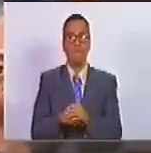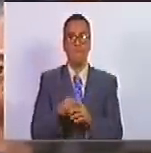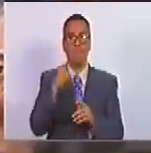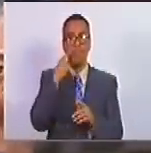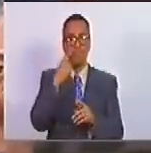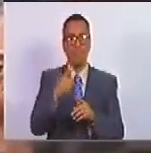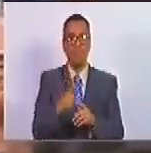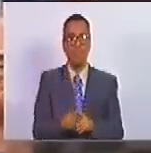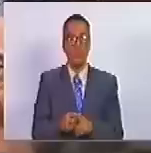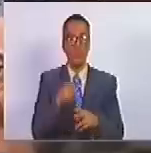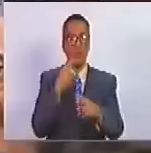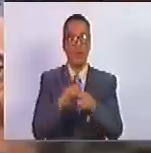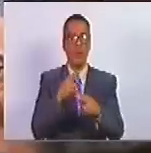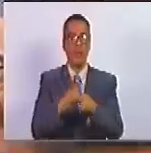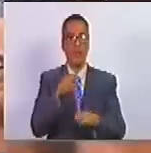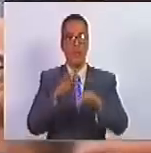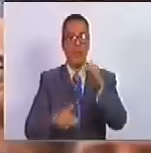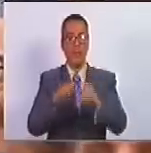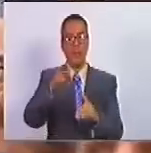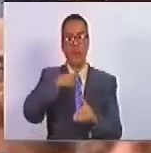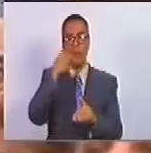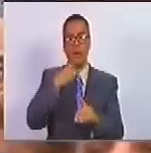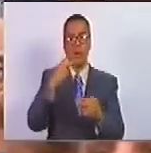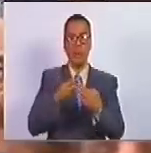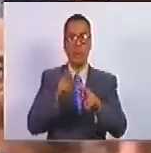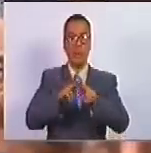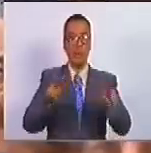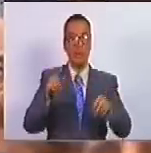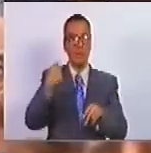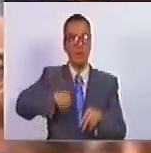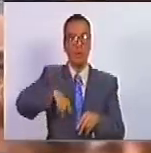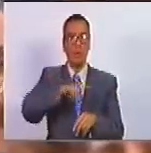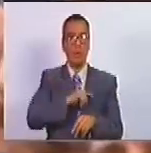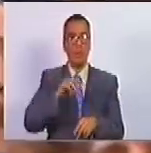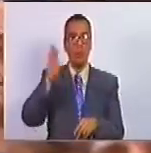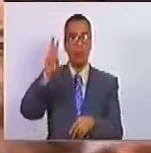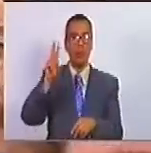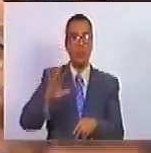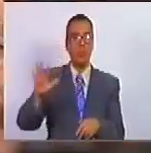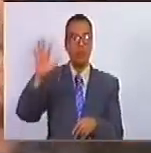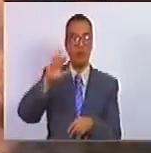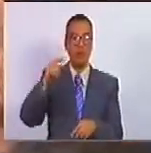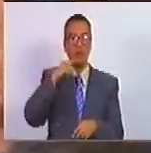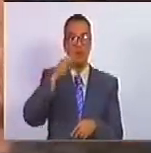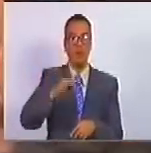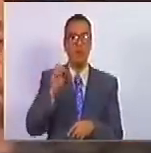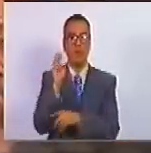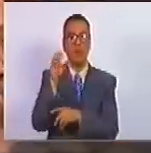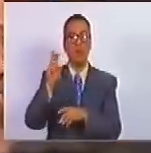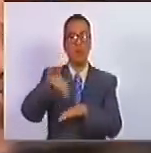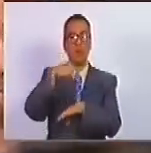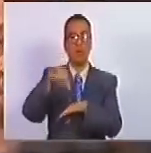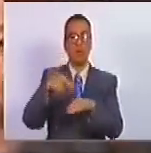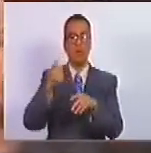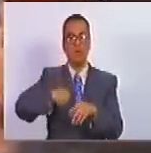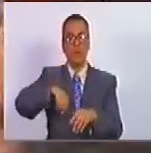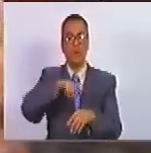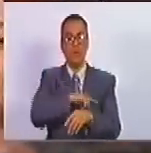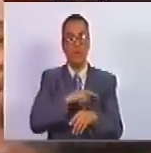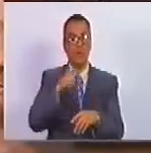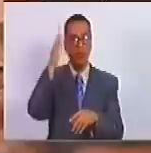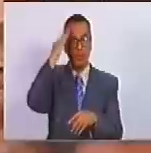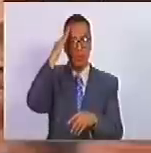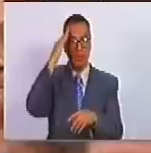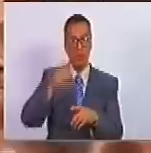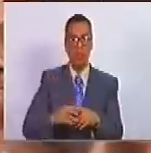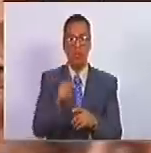puesto en riesgo la estabilidad política y la paz de nuestro país. Es menester de esta asamblea y de todo nuestro pueblo reconocer